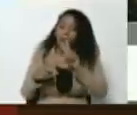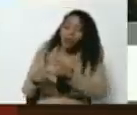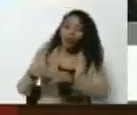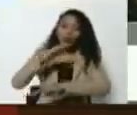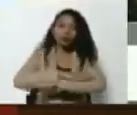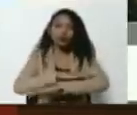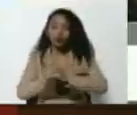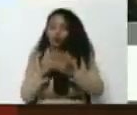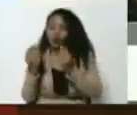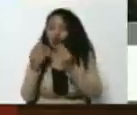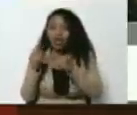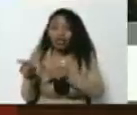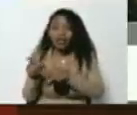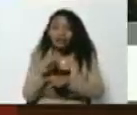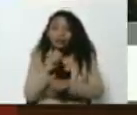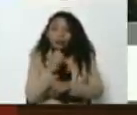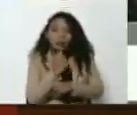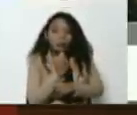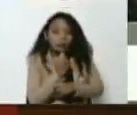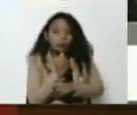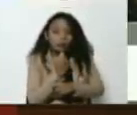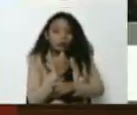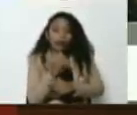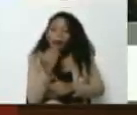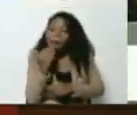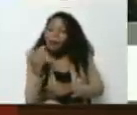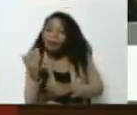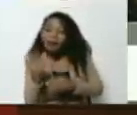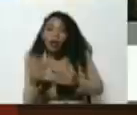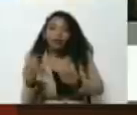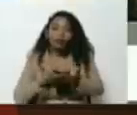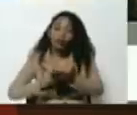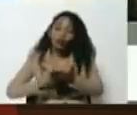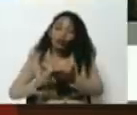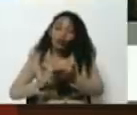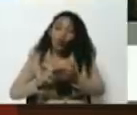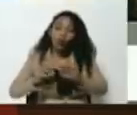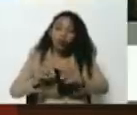muchas de ellas secretas, que permiten la recuperación.